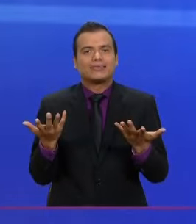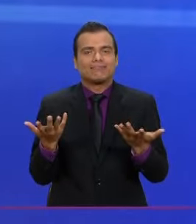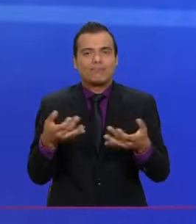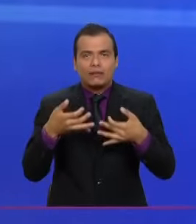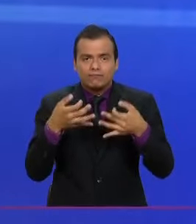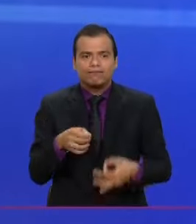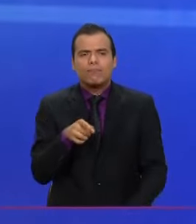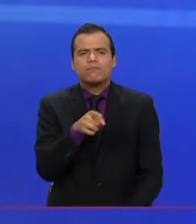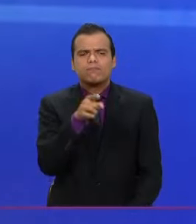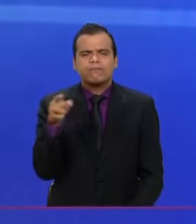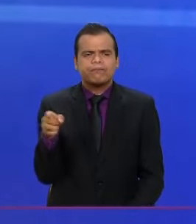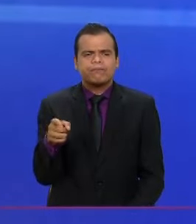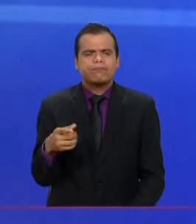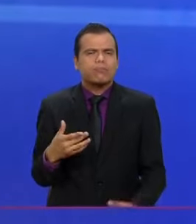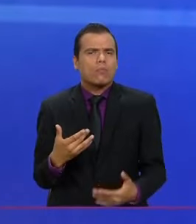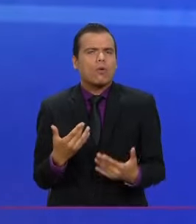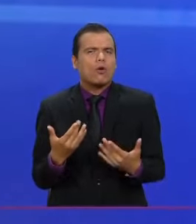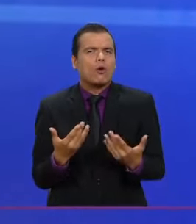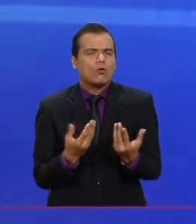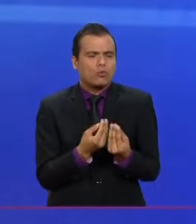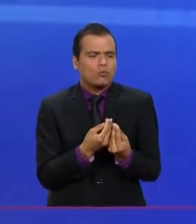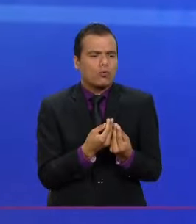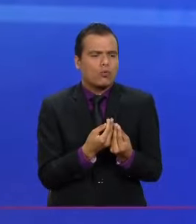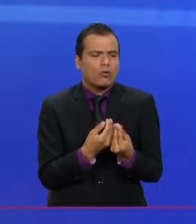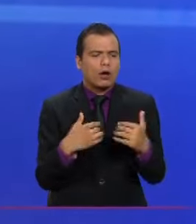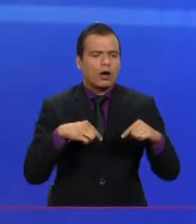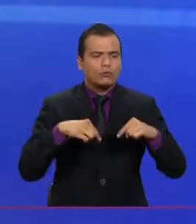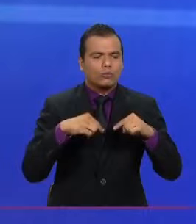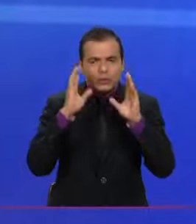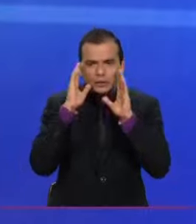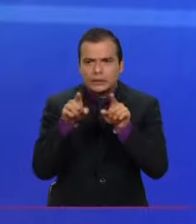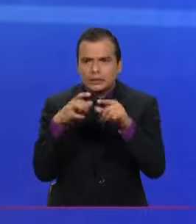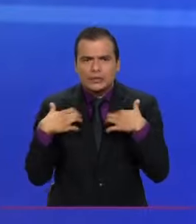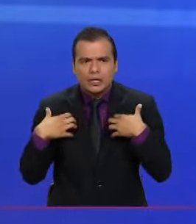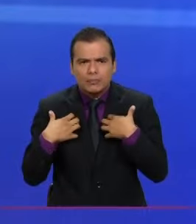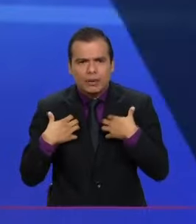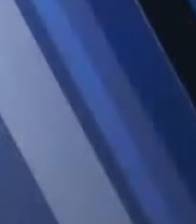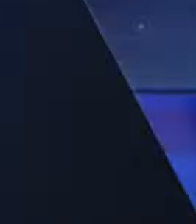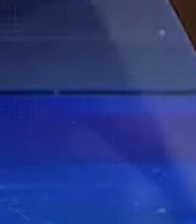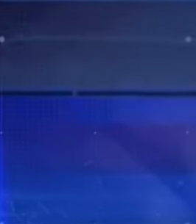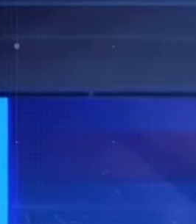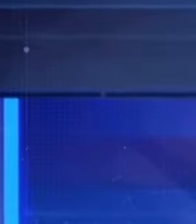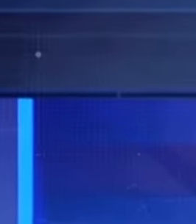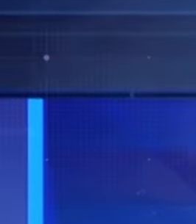Solís, buenas tardes. ¿Cómo están atendiendo estas especies y cuántas son?